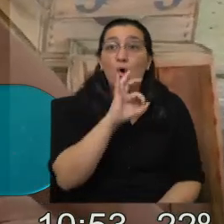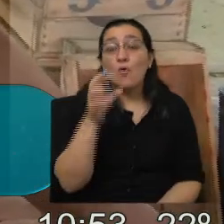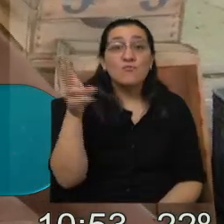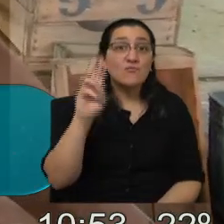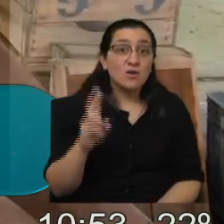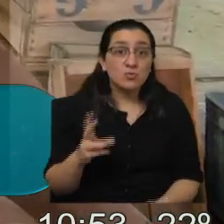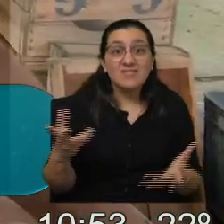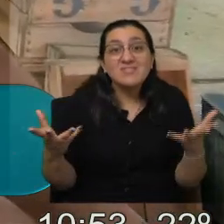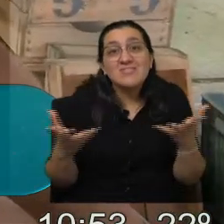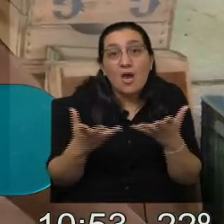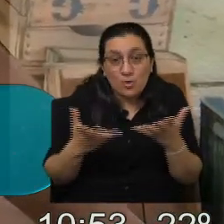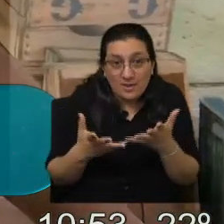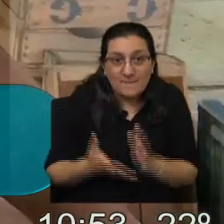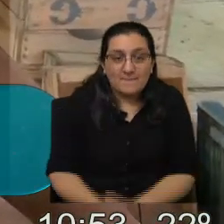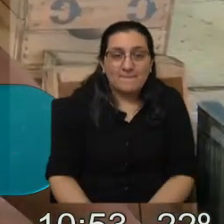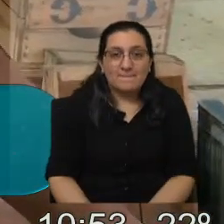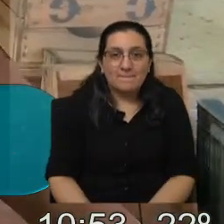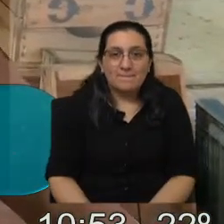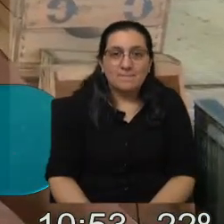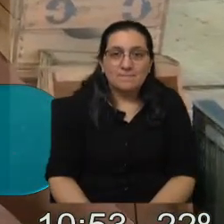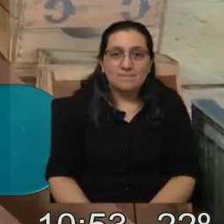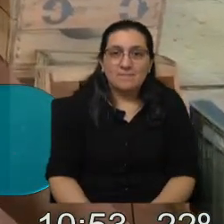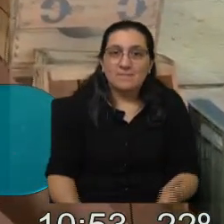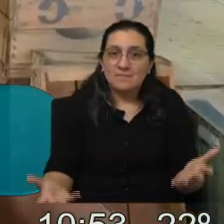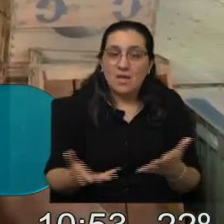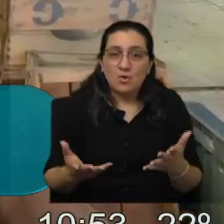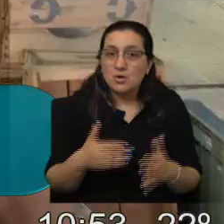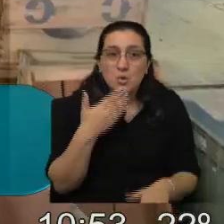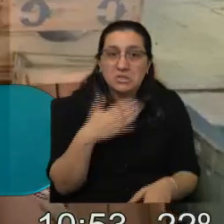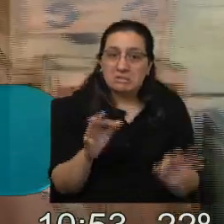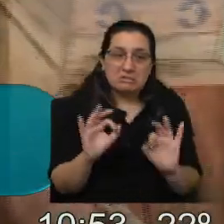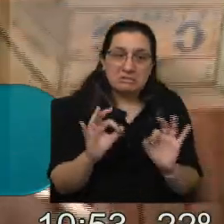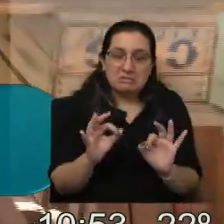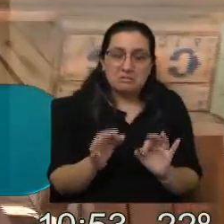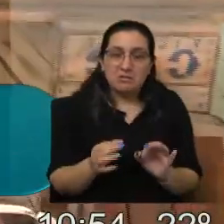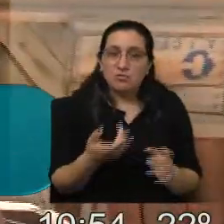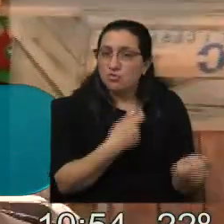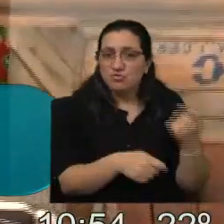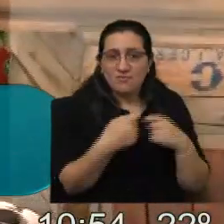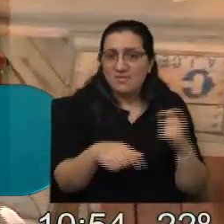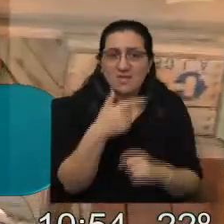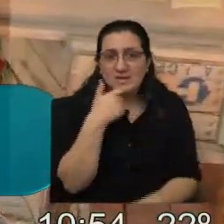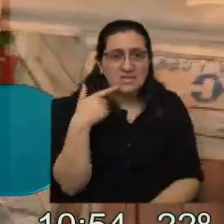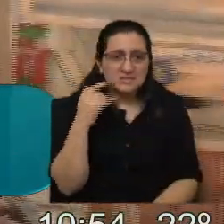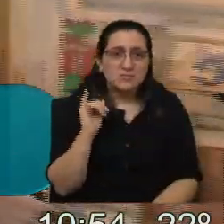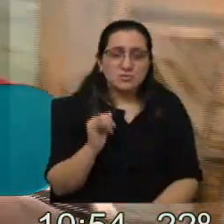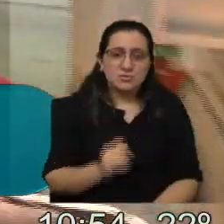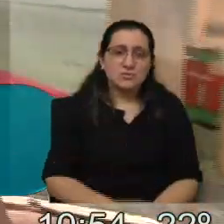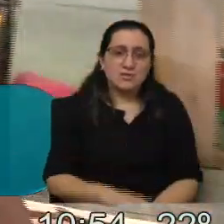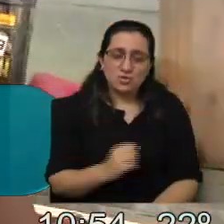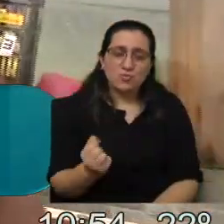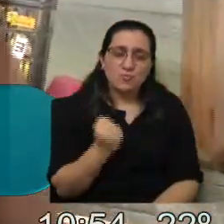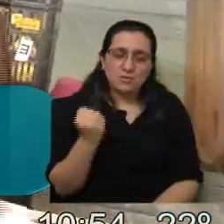verduras, hortalizas que son de estación? Para de estación no entiendo nada. Pero está toda la venta y está riquísimo todo. ¿Qué es lo que